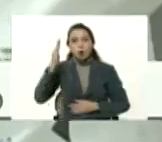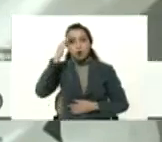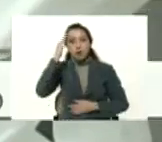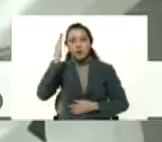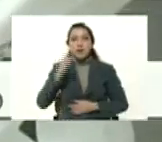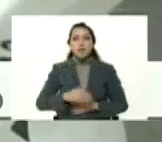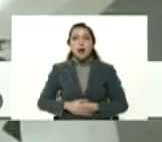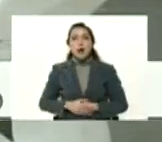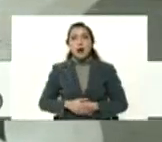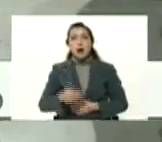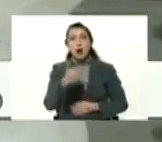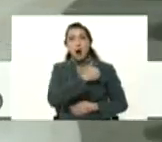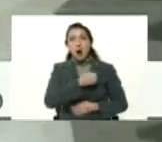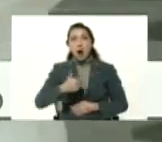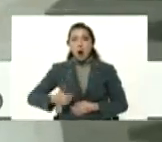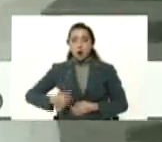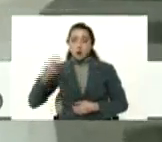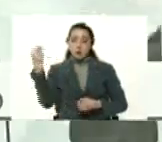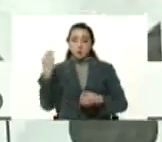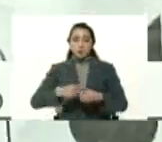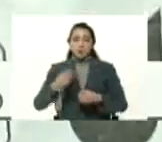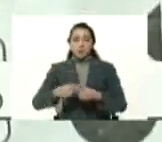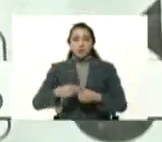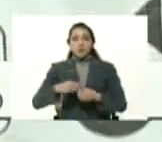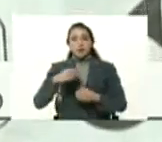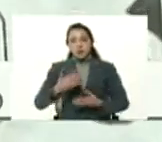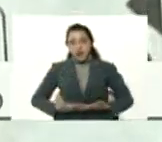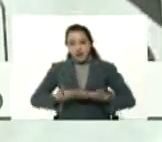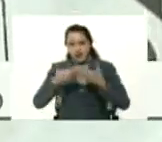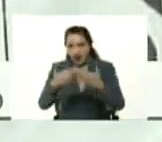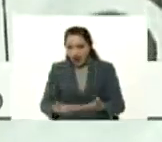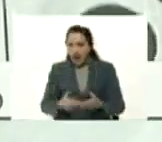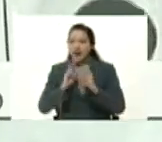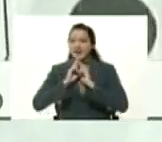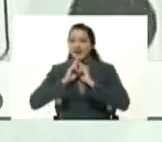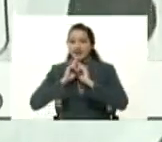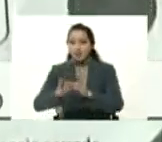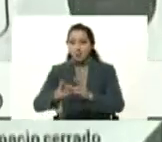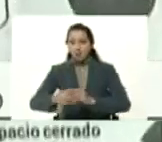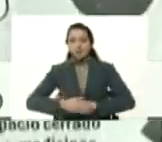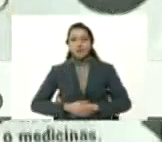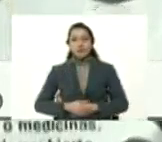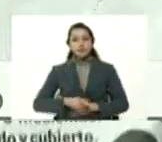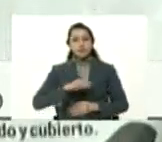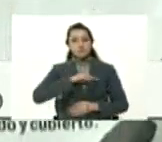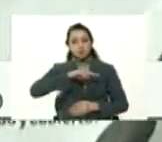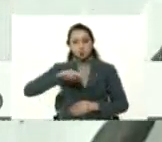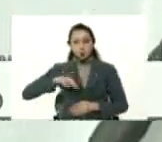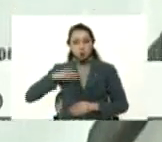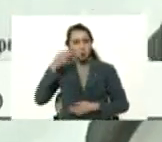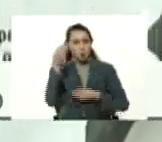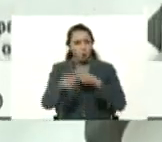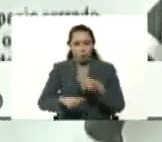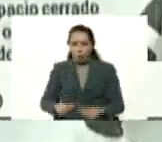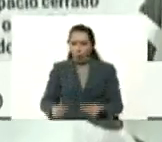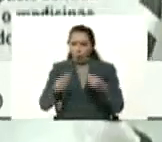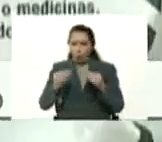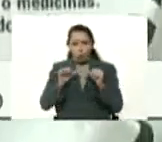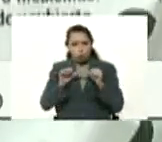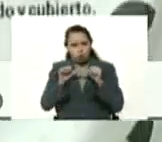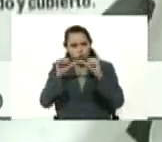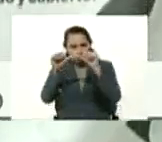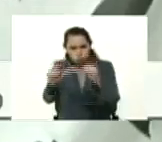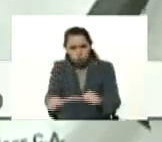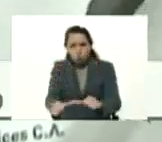el compañero de PDVSA, va dando su respuesta. Aquí hemos hecho muchos avances que usted